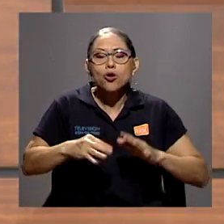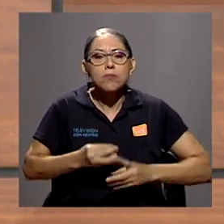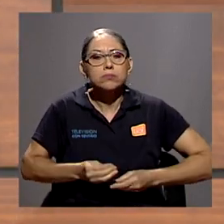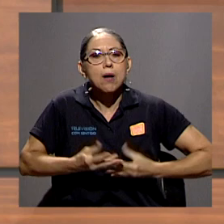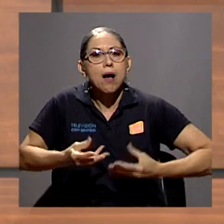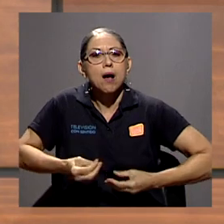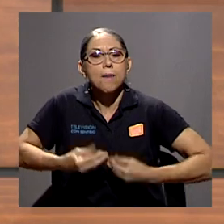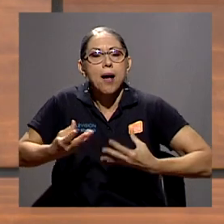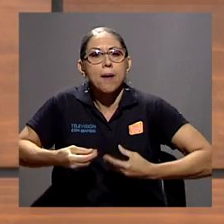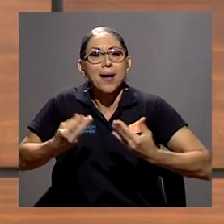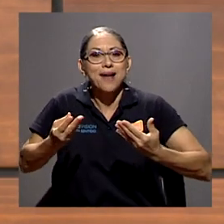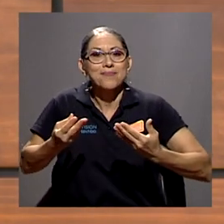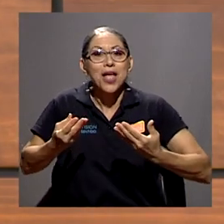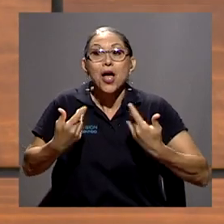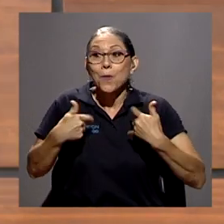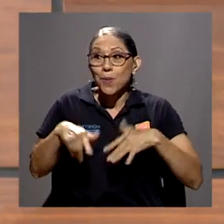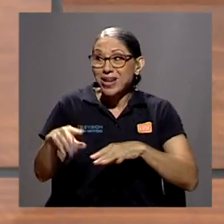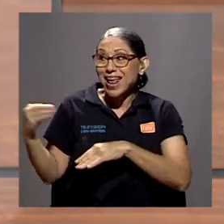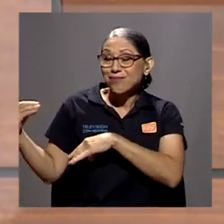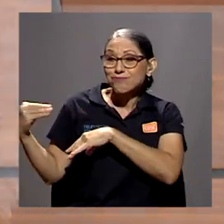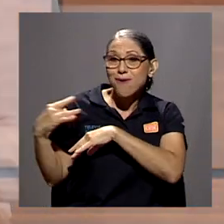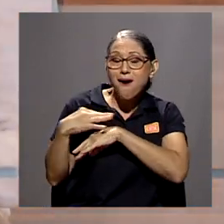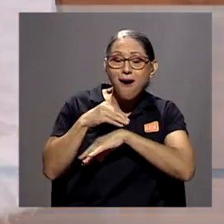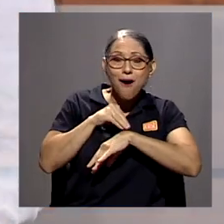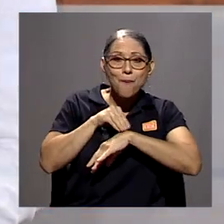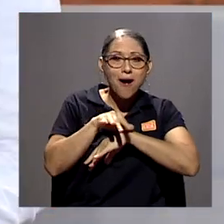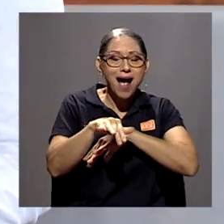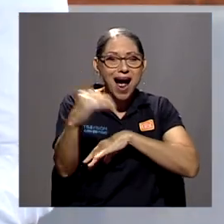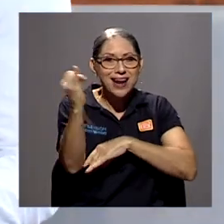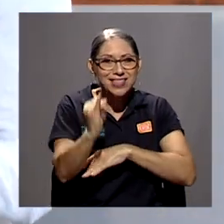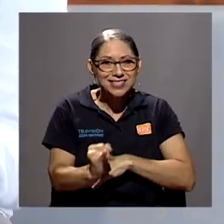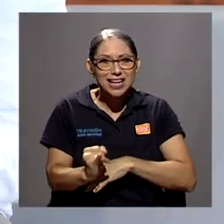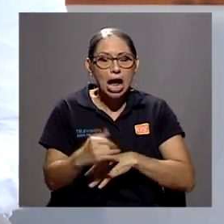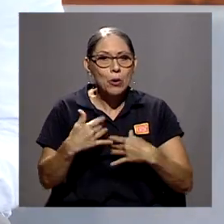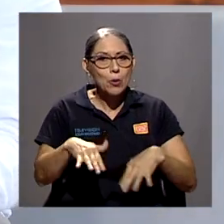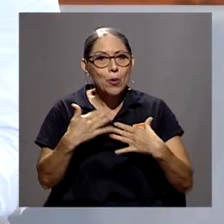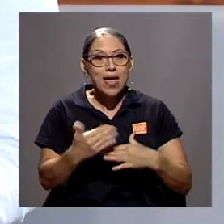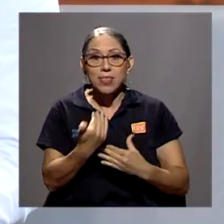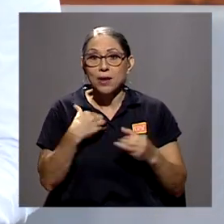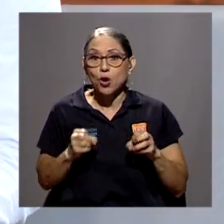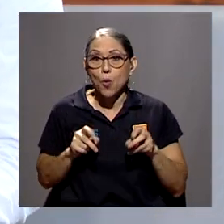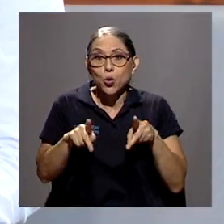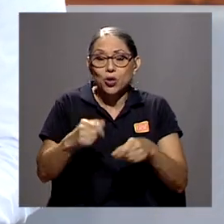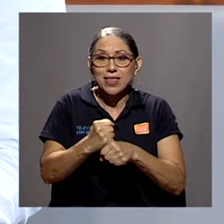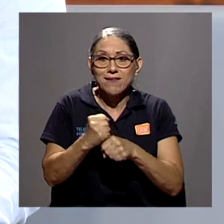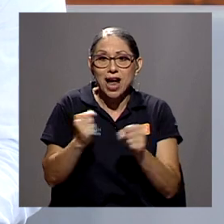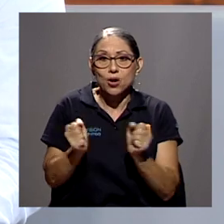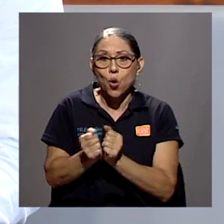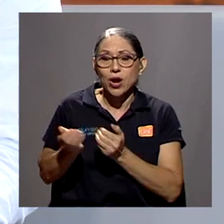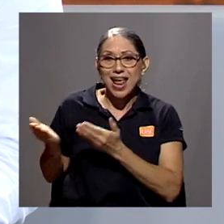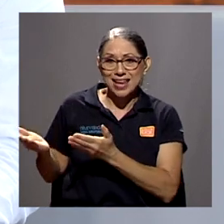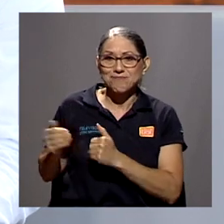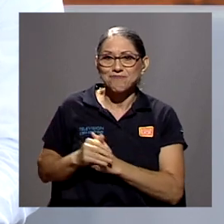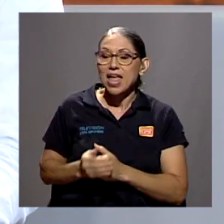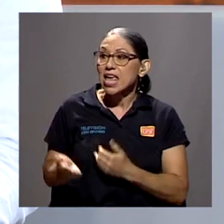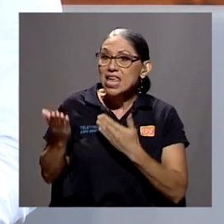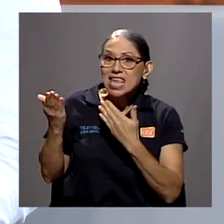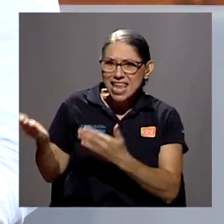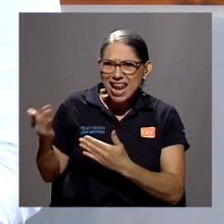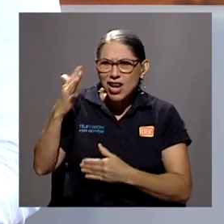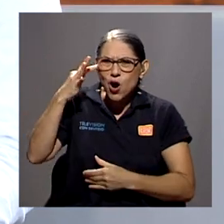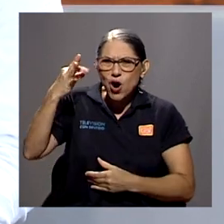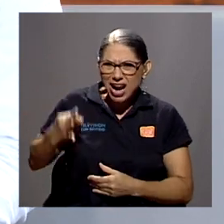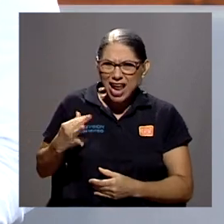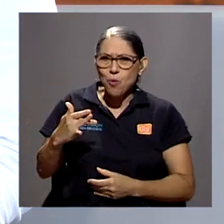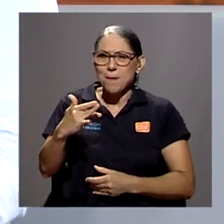influencia artística que tenía sobre nosotros es muchísimo por esa oportunidad que hemos tenido de trabajar con él y como él como él se lo cree lo